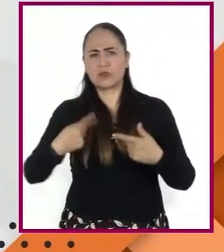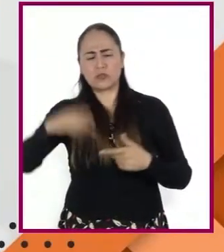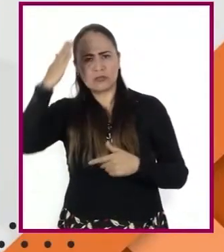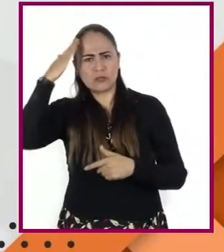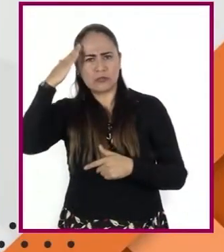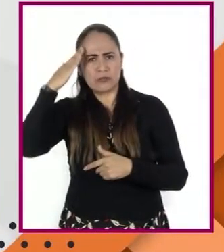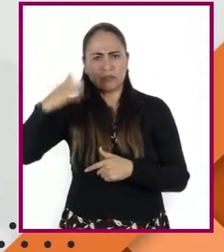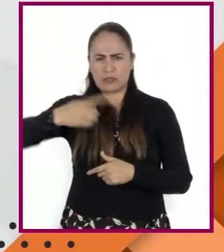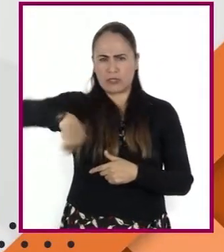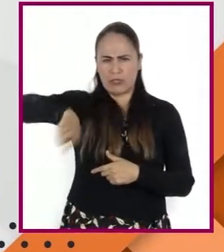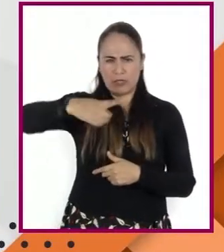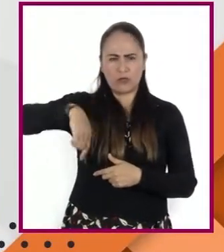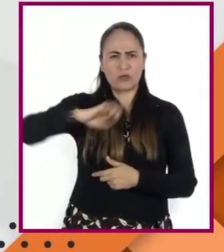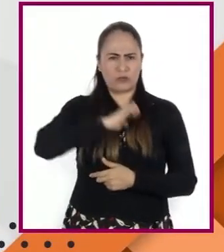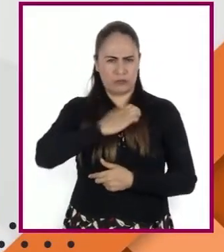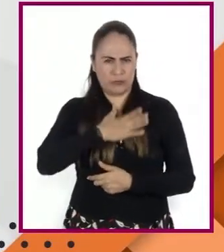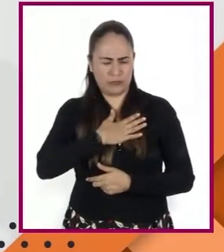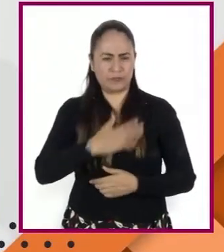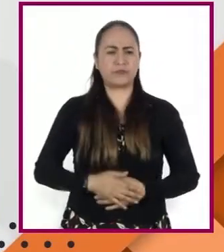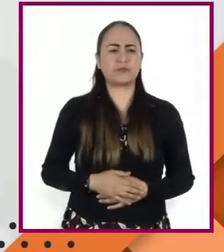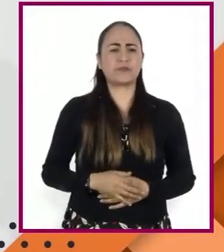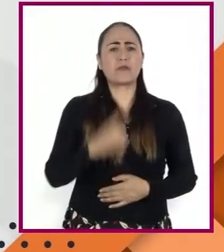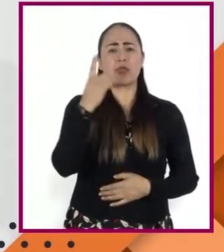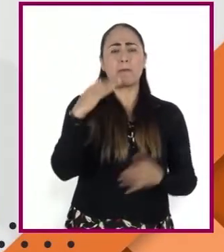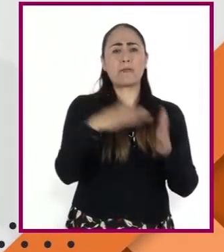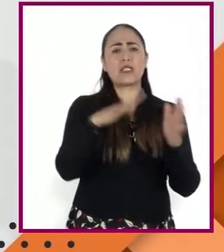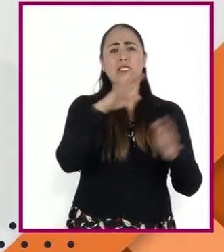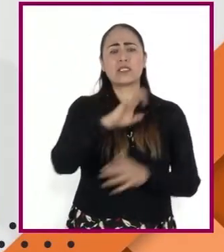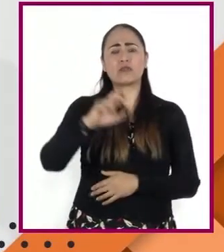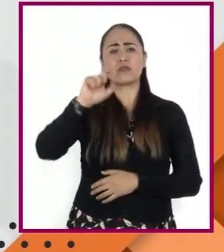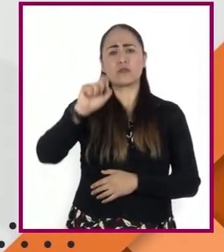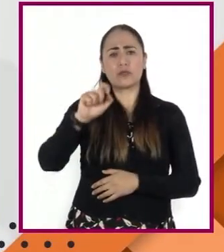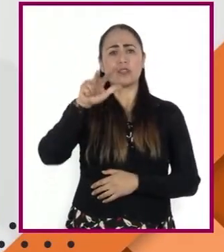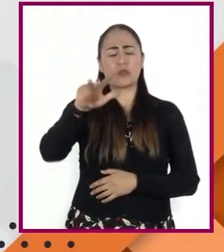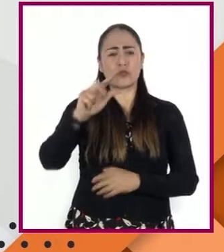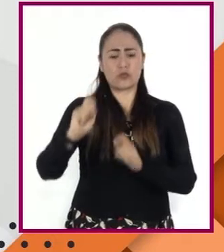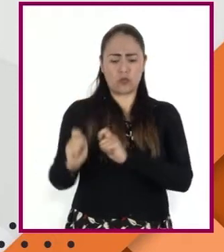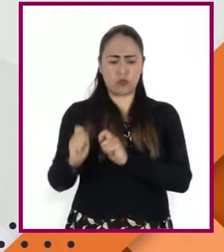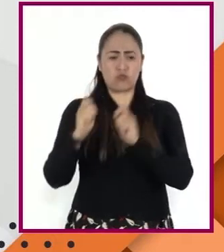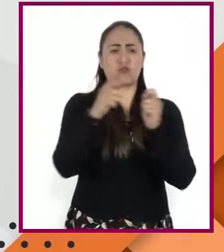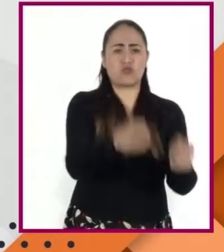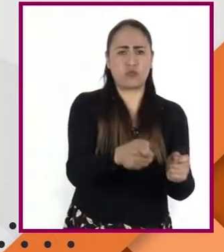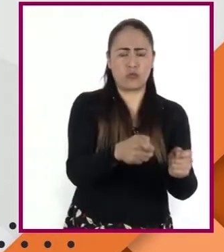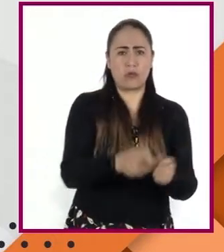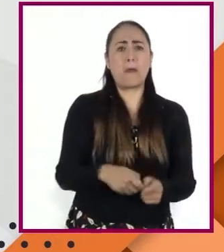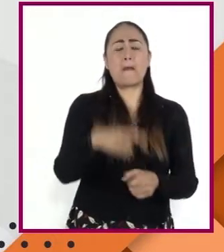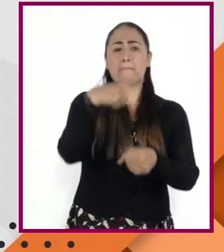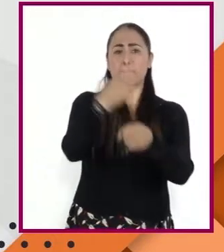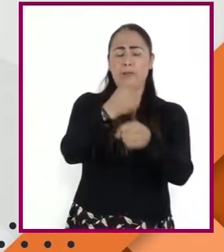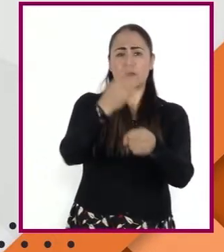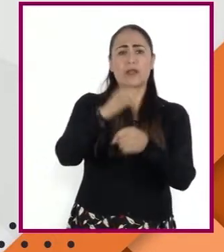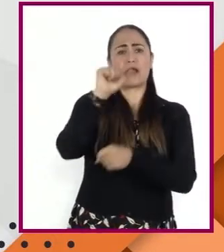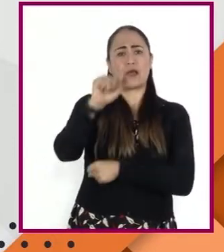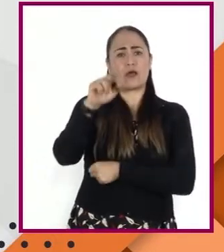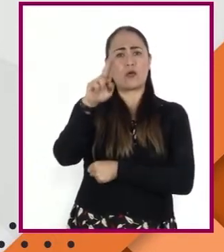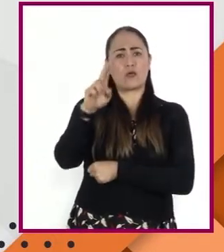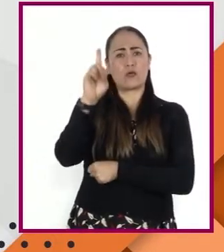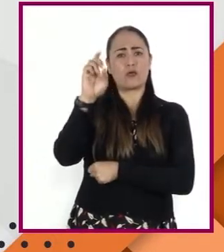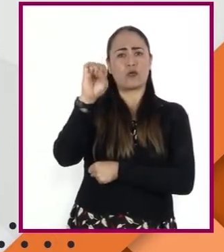Nueva España. El control político ejercido por los españoles fue progresivo. En los primeros años gobernó el propio Hernán